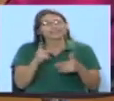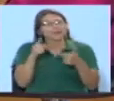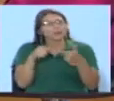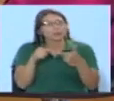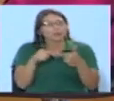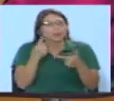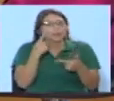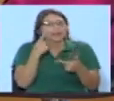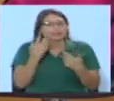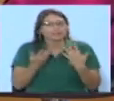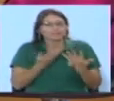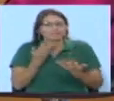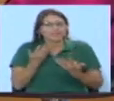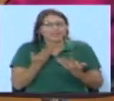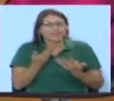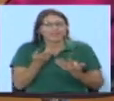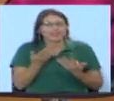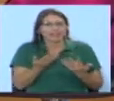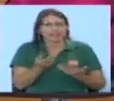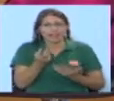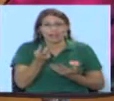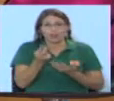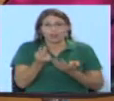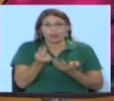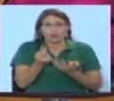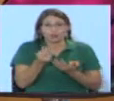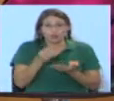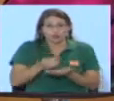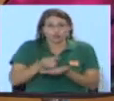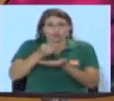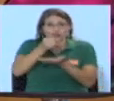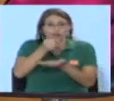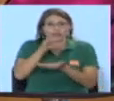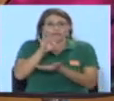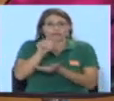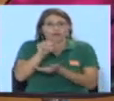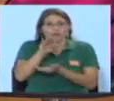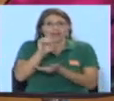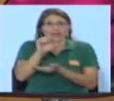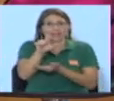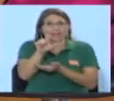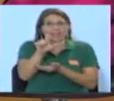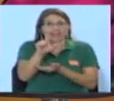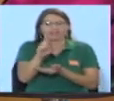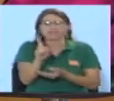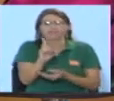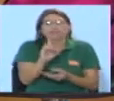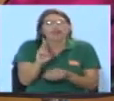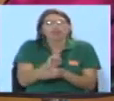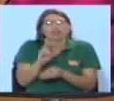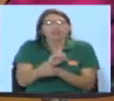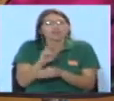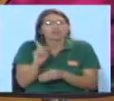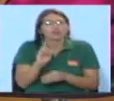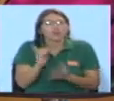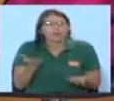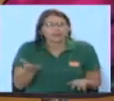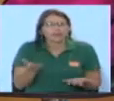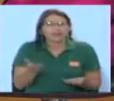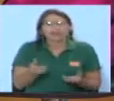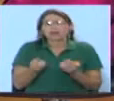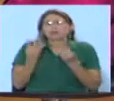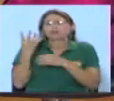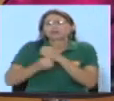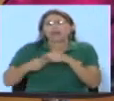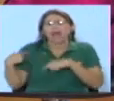dónde vamos a utilizar los fondos que están en el Fonatel y empezar a invertirlo. Eso tiene años de estar cientos de millones ahí